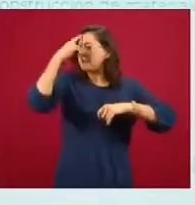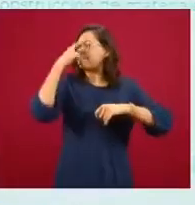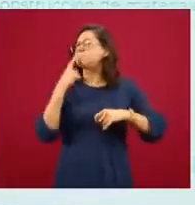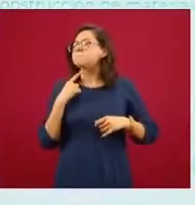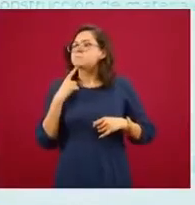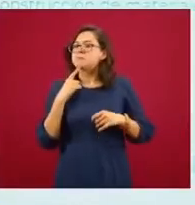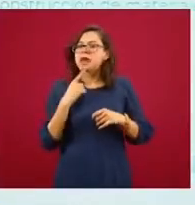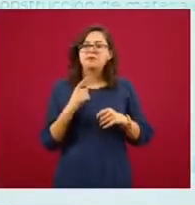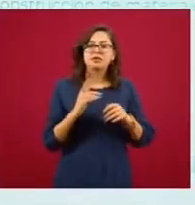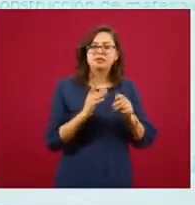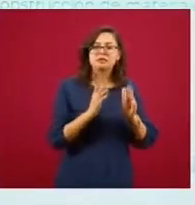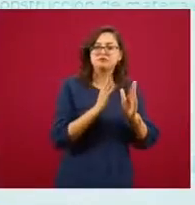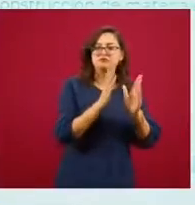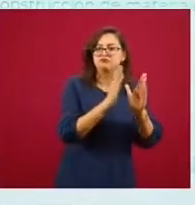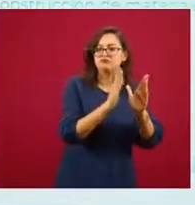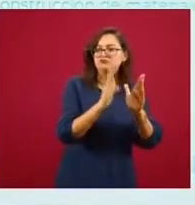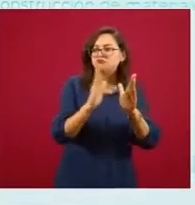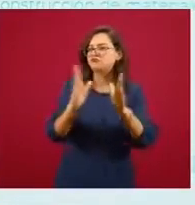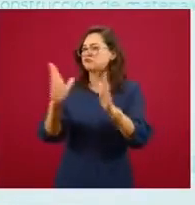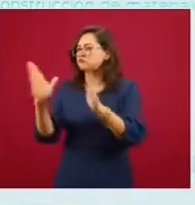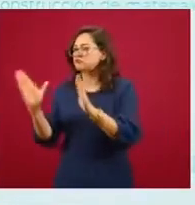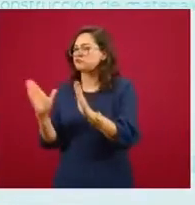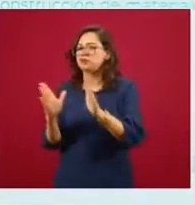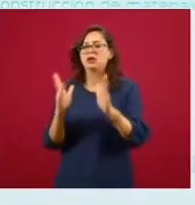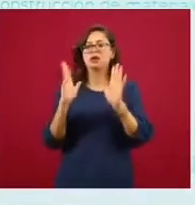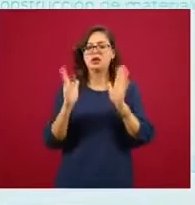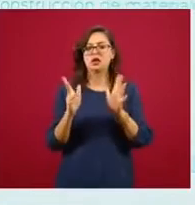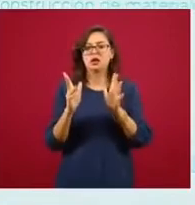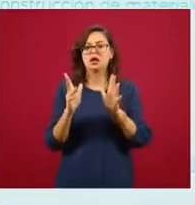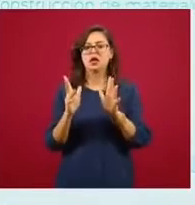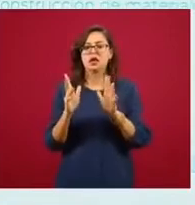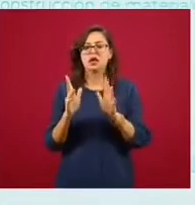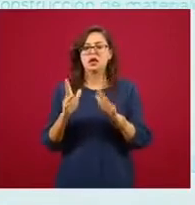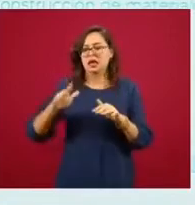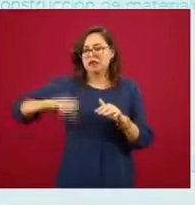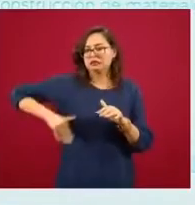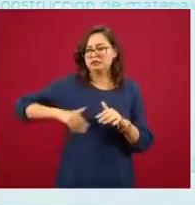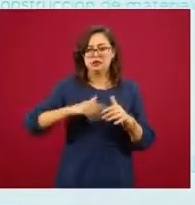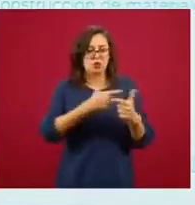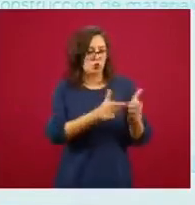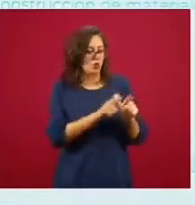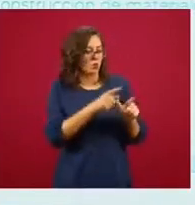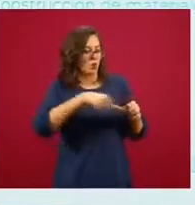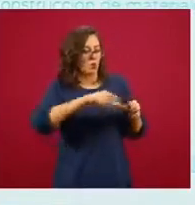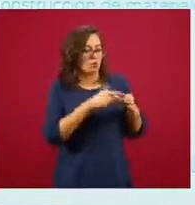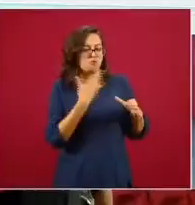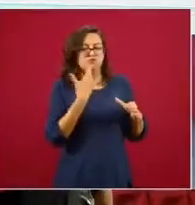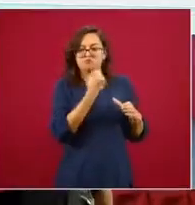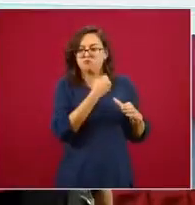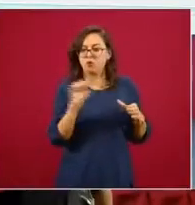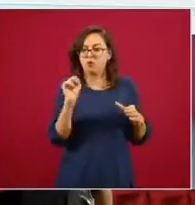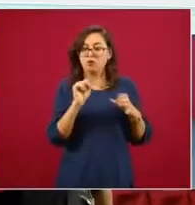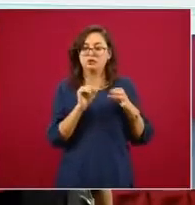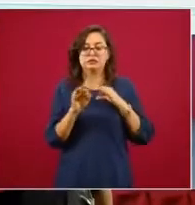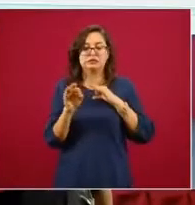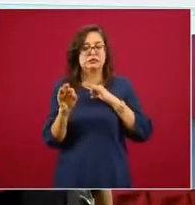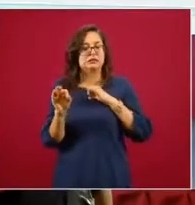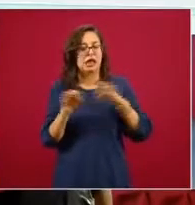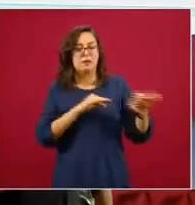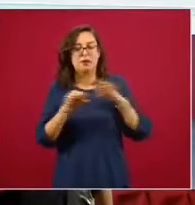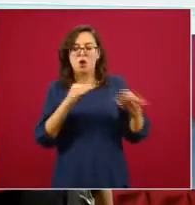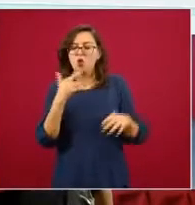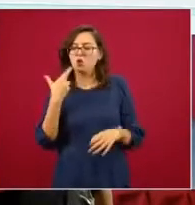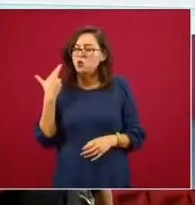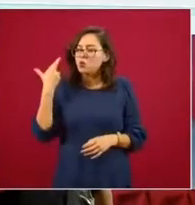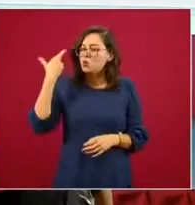de especialistas en salud mental de estas instituciones que nos mencionaban hace un momentito, hicieron un gran trabajo para